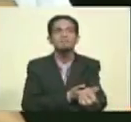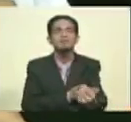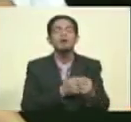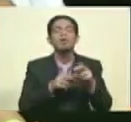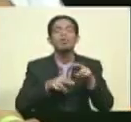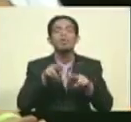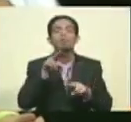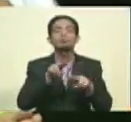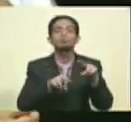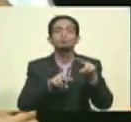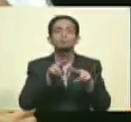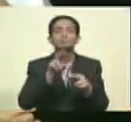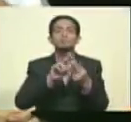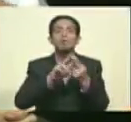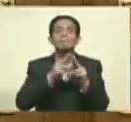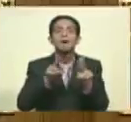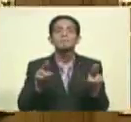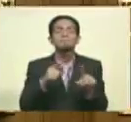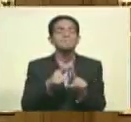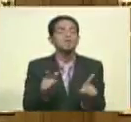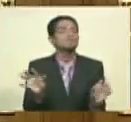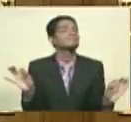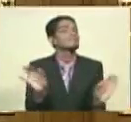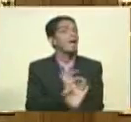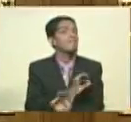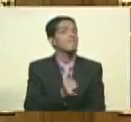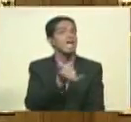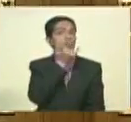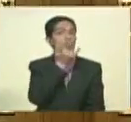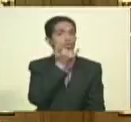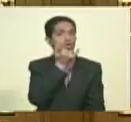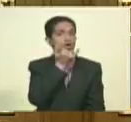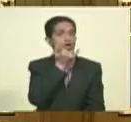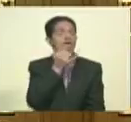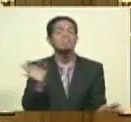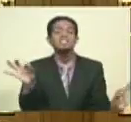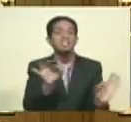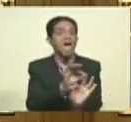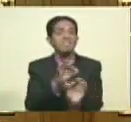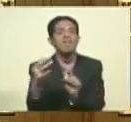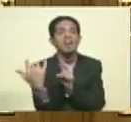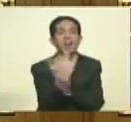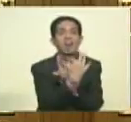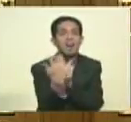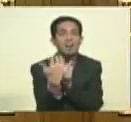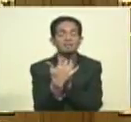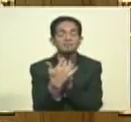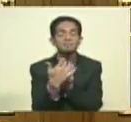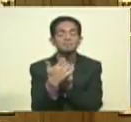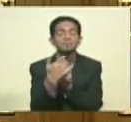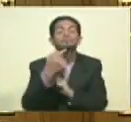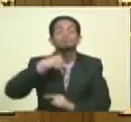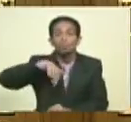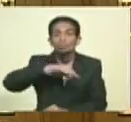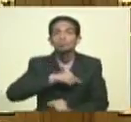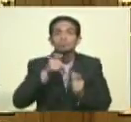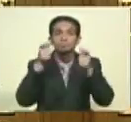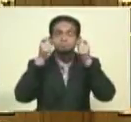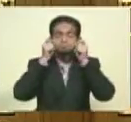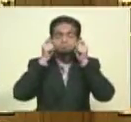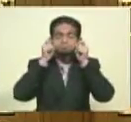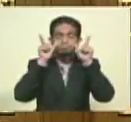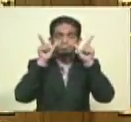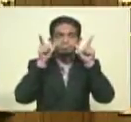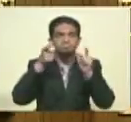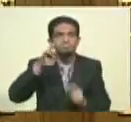paz. Pero que nadie se equivoque, que nadie se deje confundir. Seguimos muy alertas, todos y